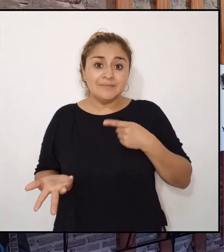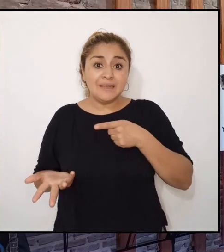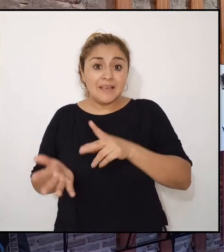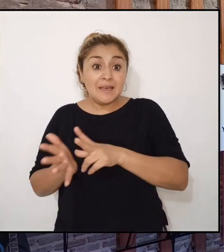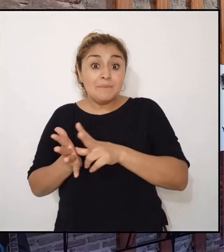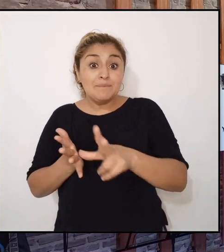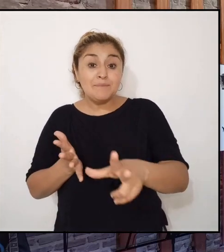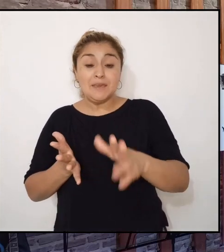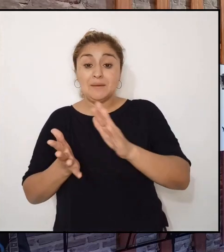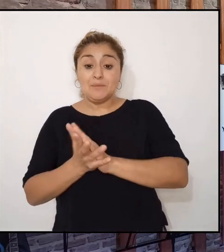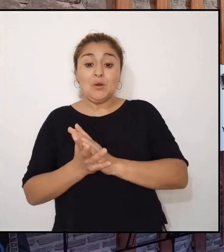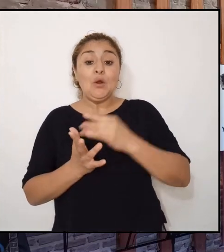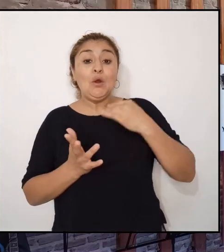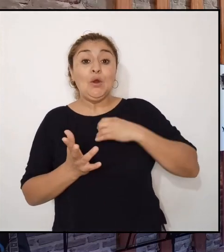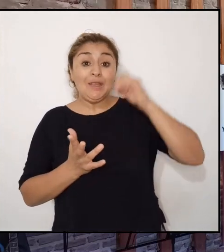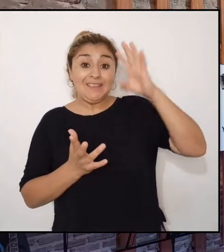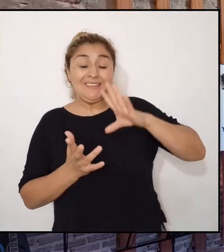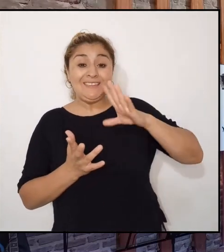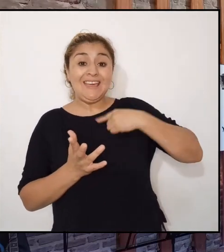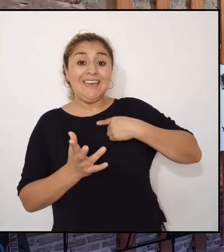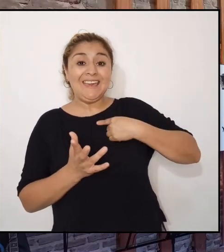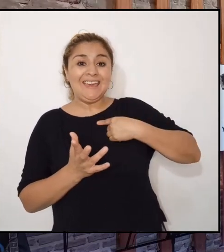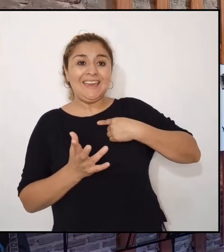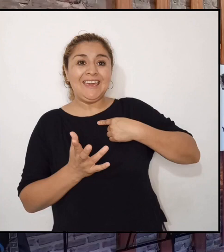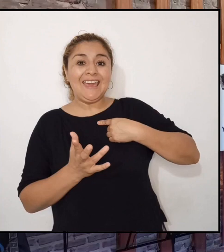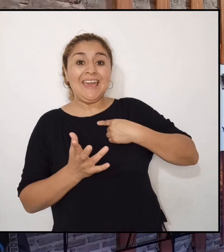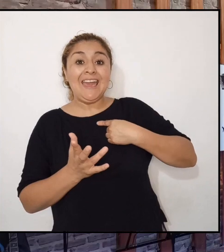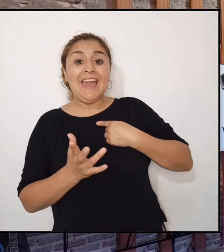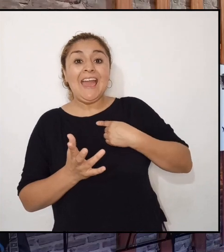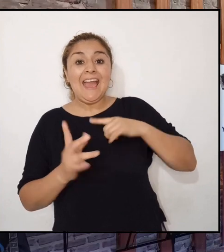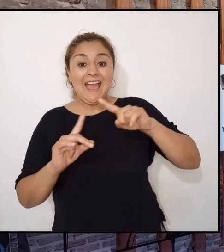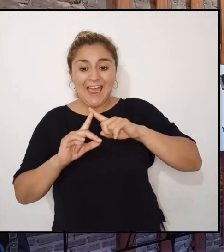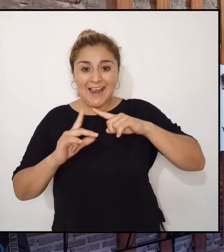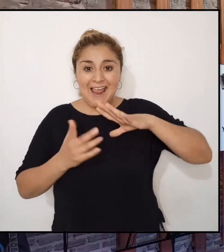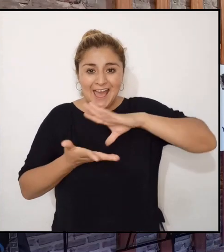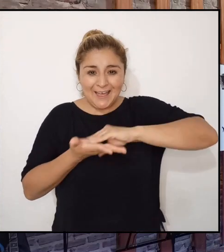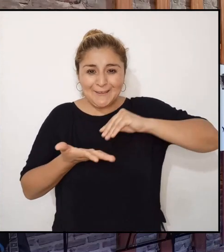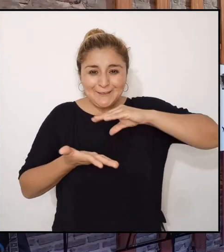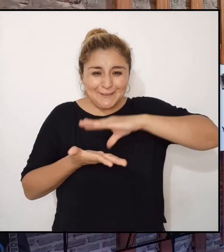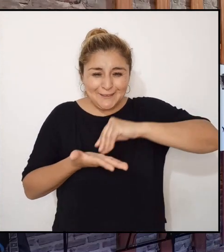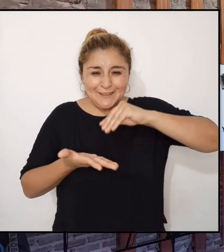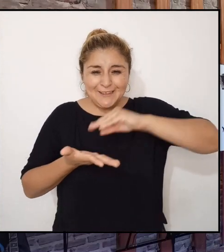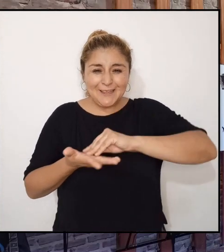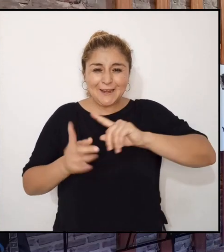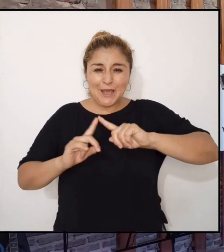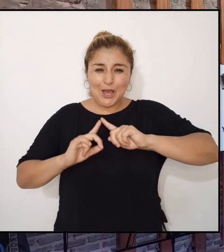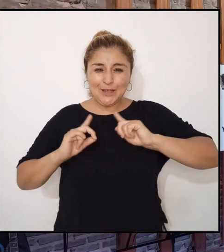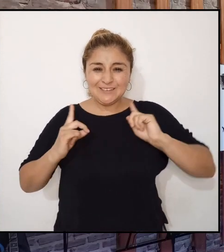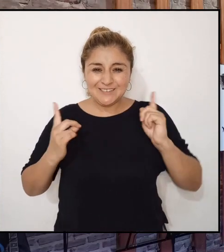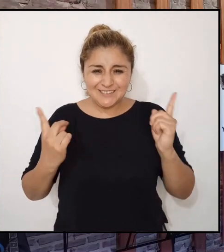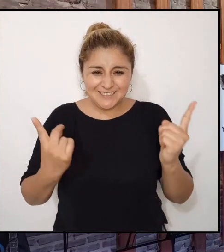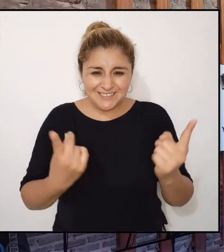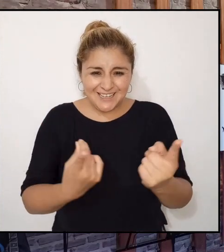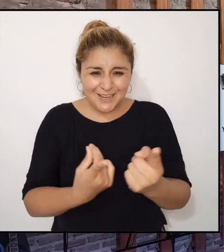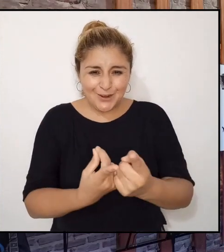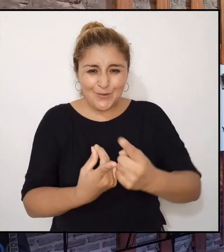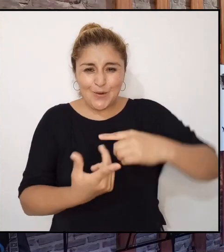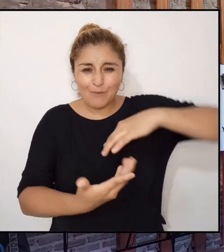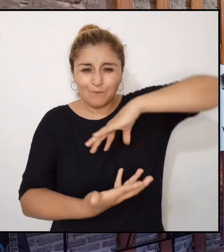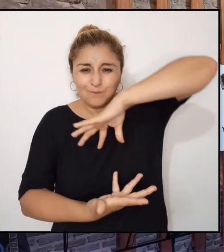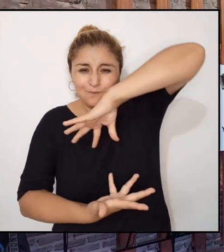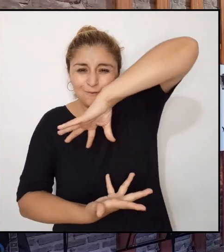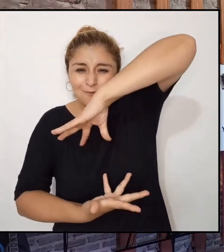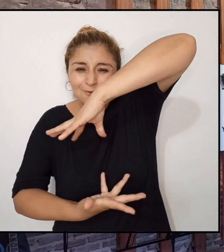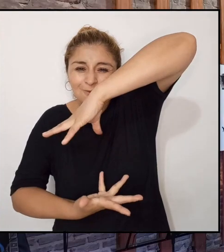círculo de la tierra. Y cuando vamos al original, habla de la redondez de la tierra. Ya lo está diciendo. Y